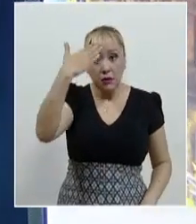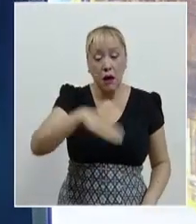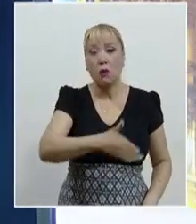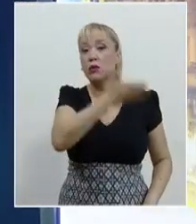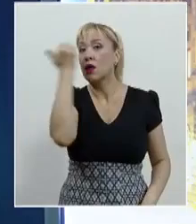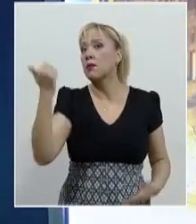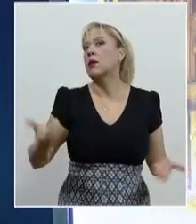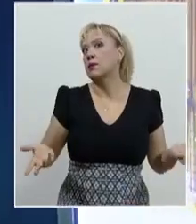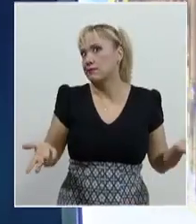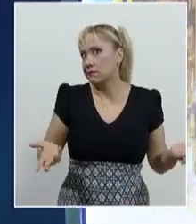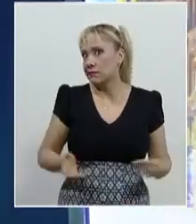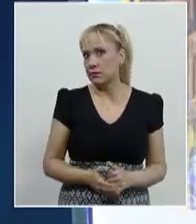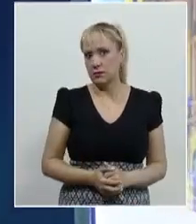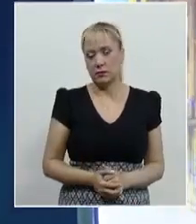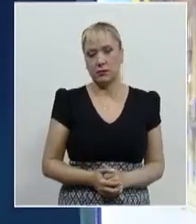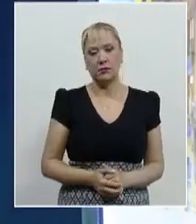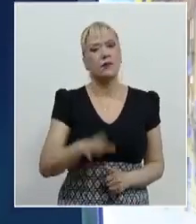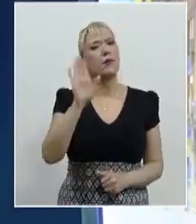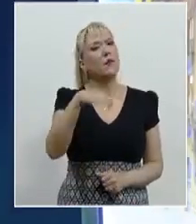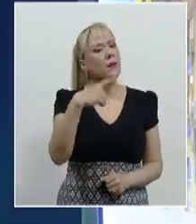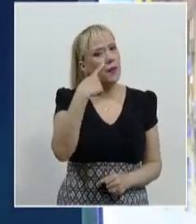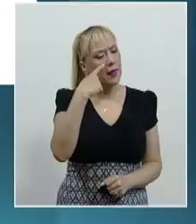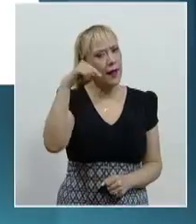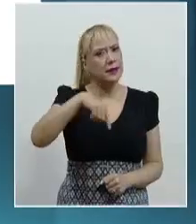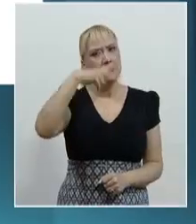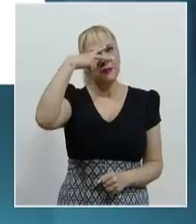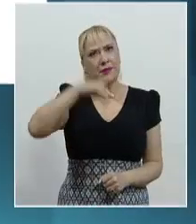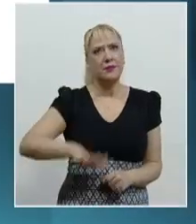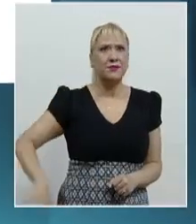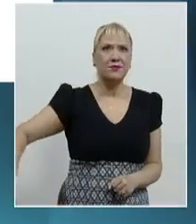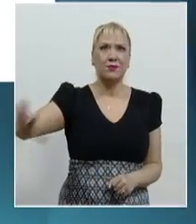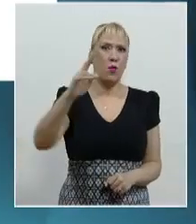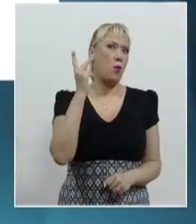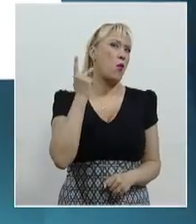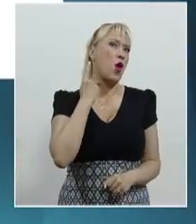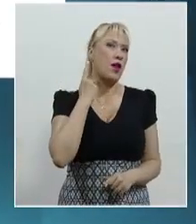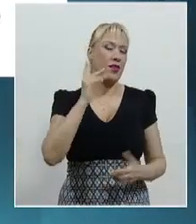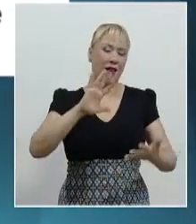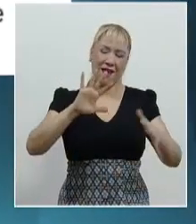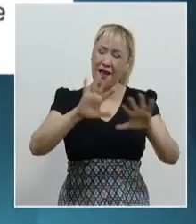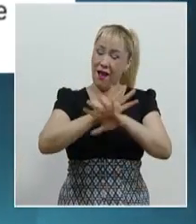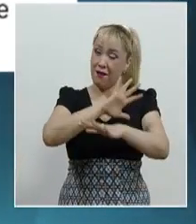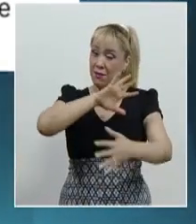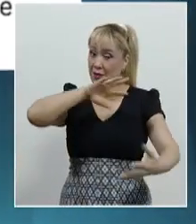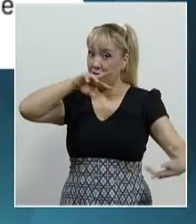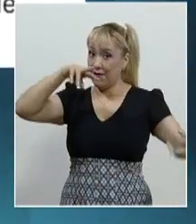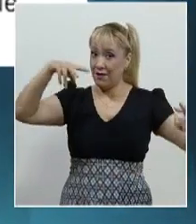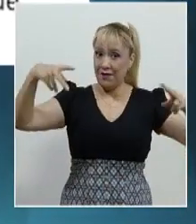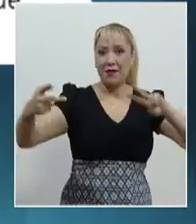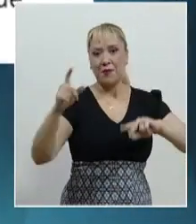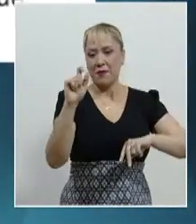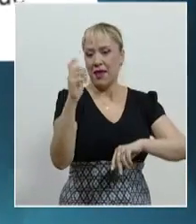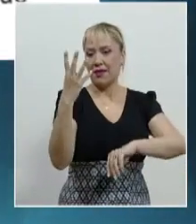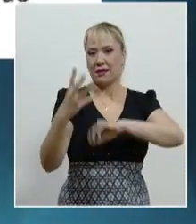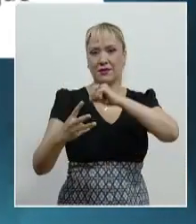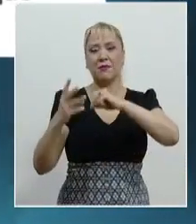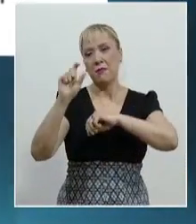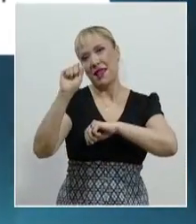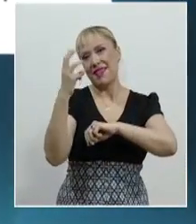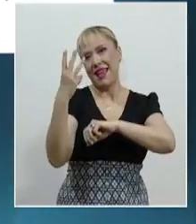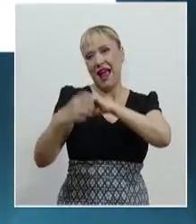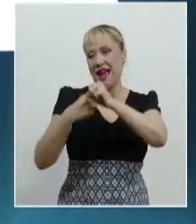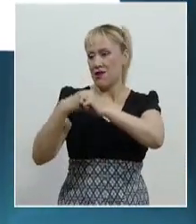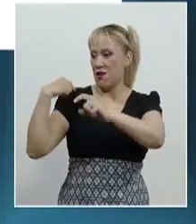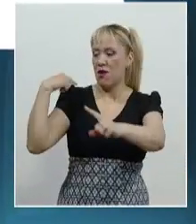Y mire usted, el cambio político que ha vivido nuestro país en los últimos 23 años no ha logrado consolidar un sistema